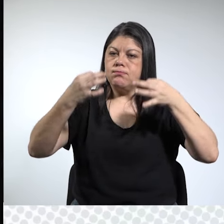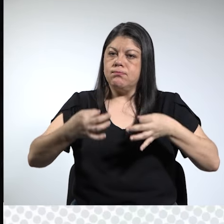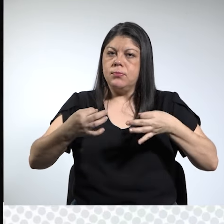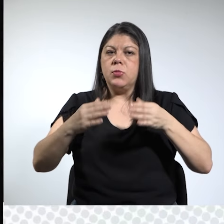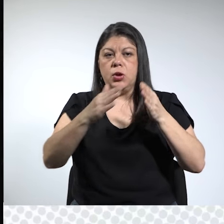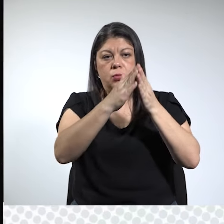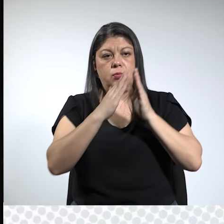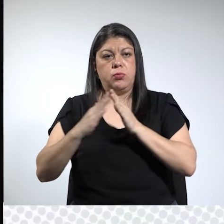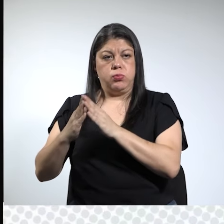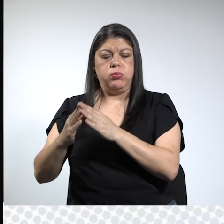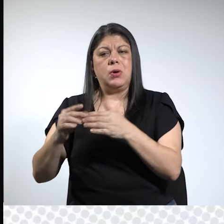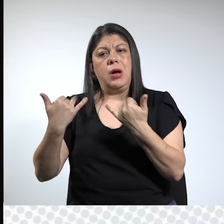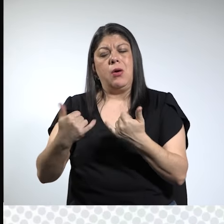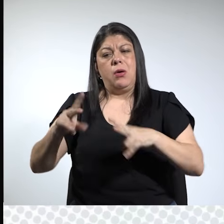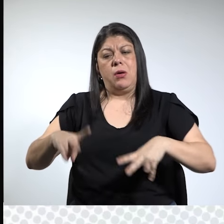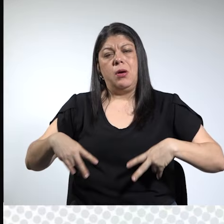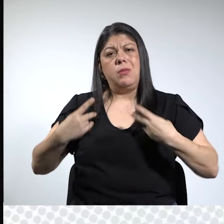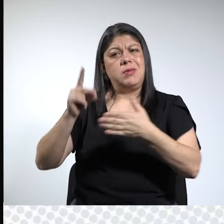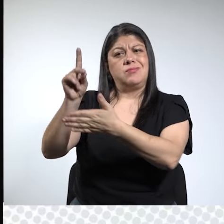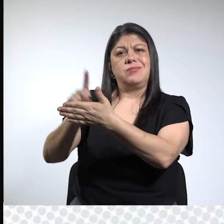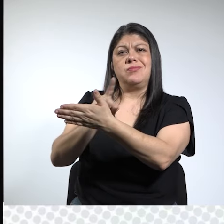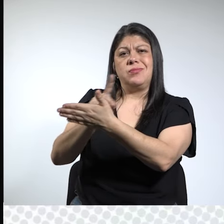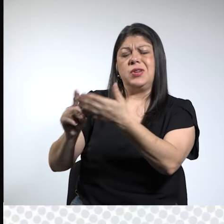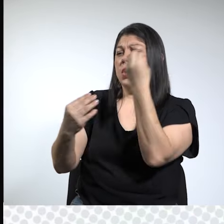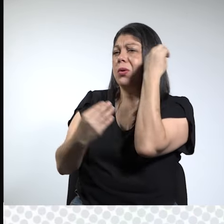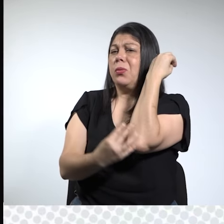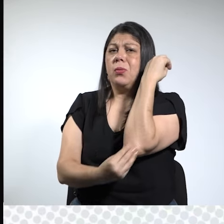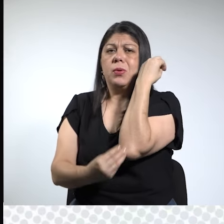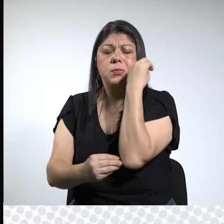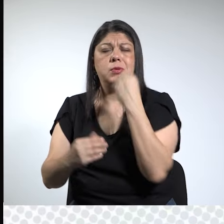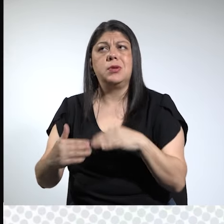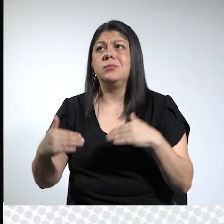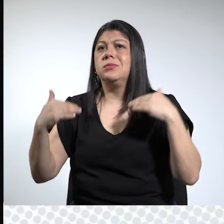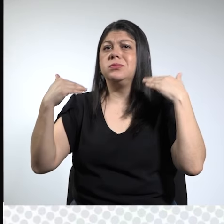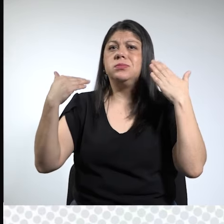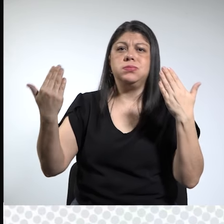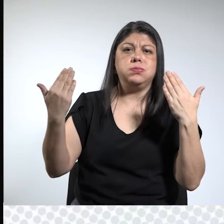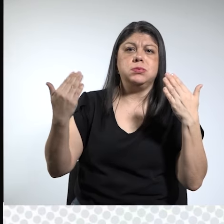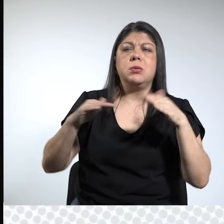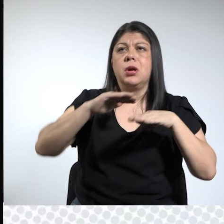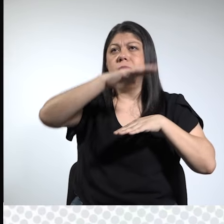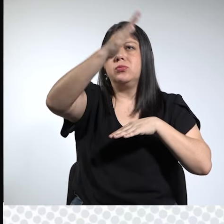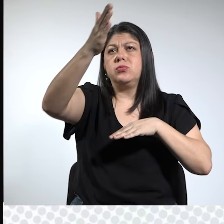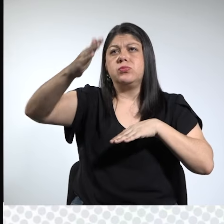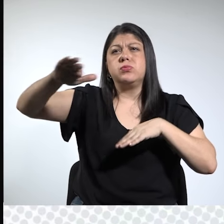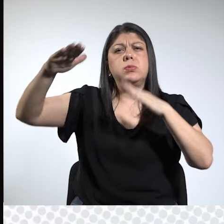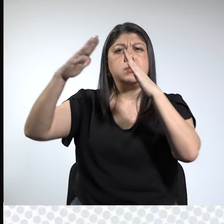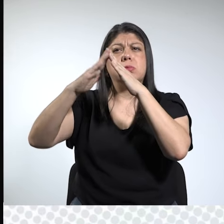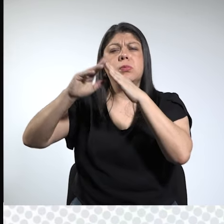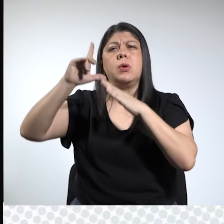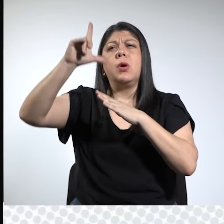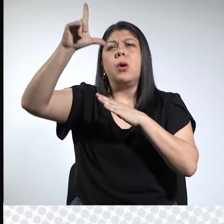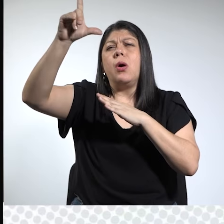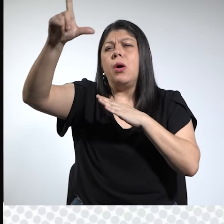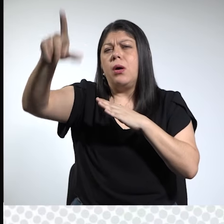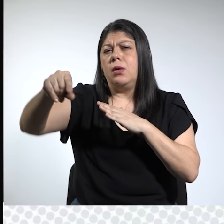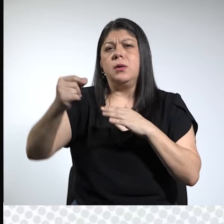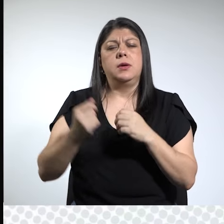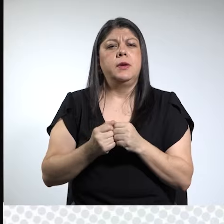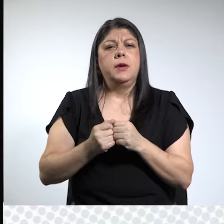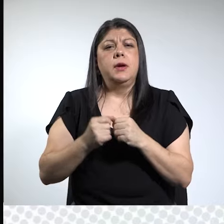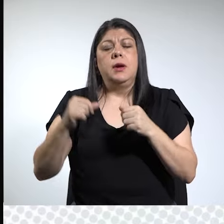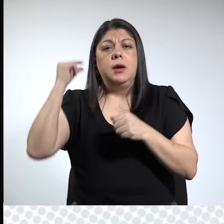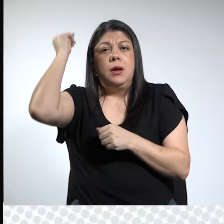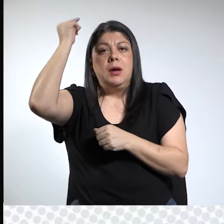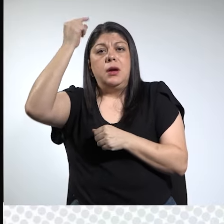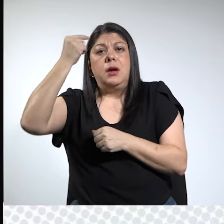esas comunidades viven marginalizadas en estado de pobreza, porque están allá en media montaña en muchos casos o en zonas muy remotas, y